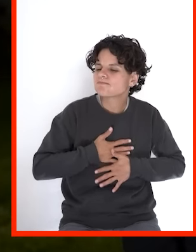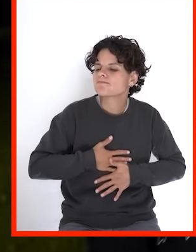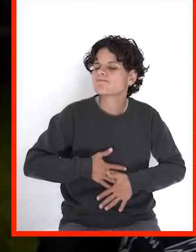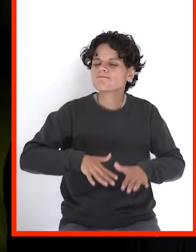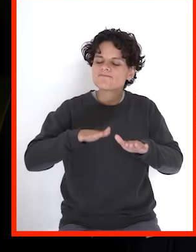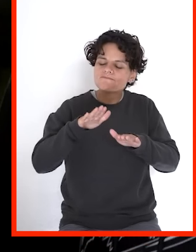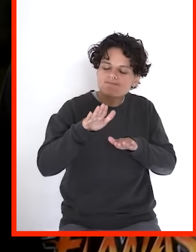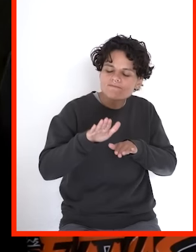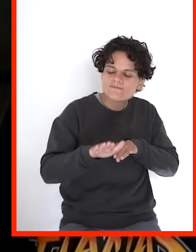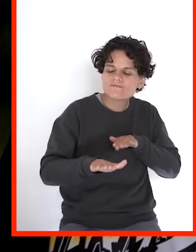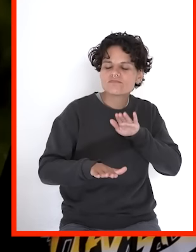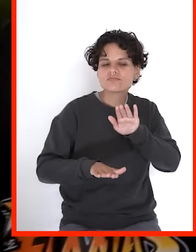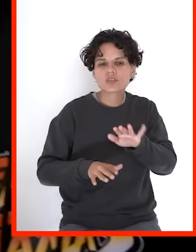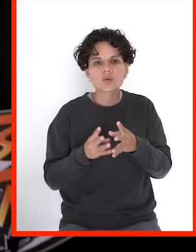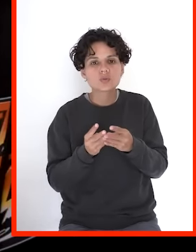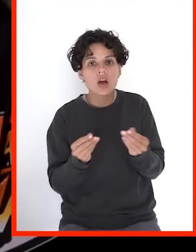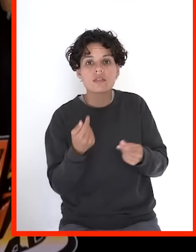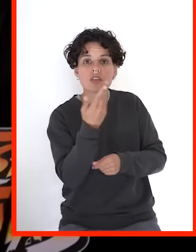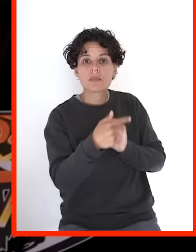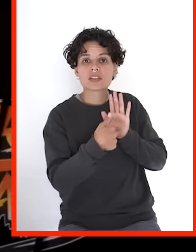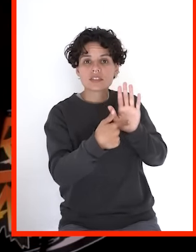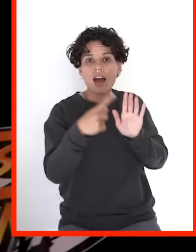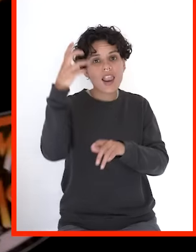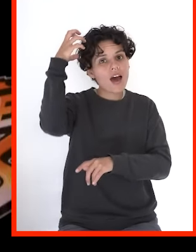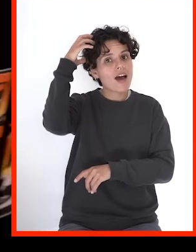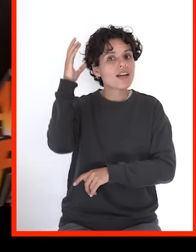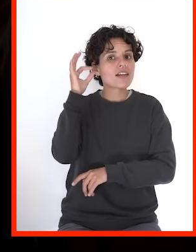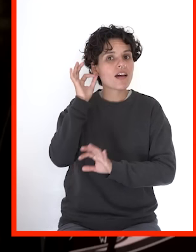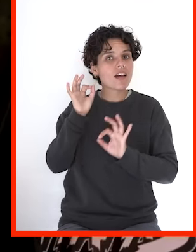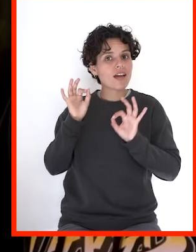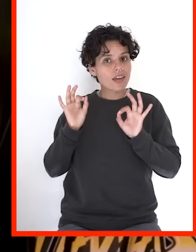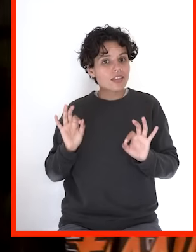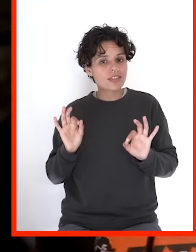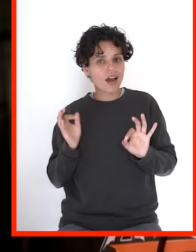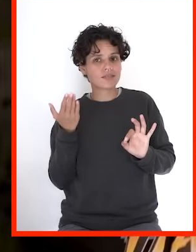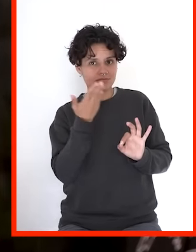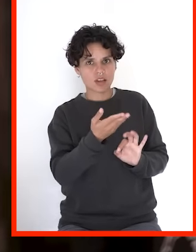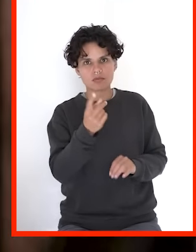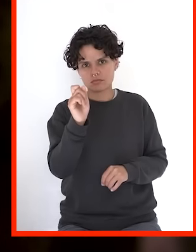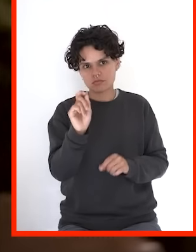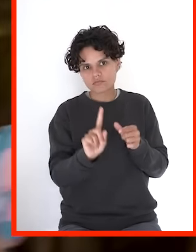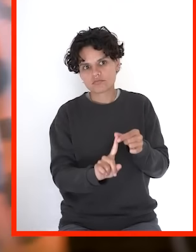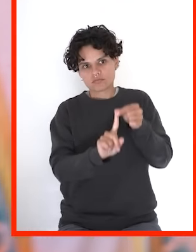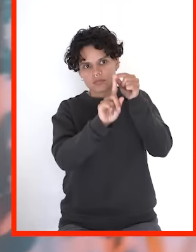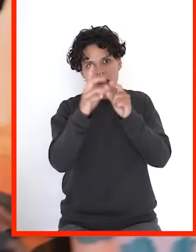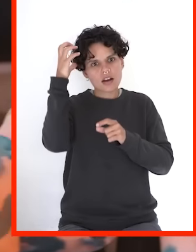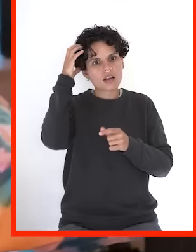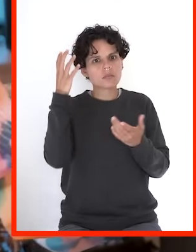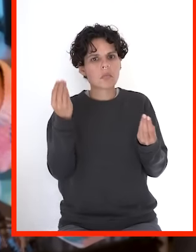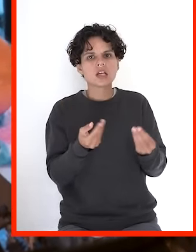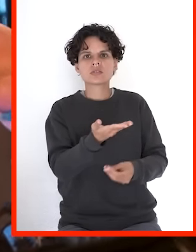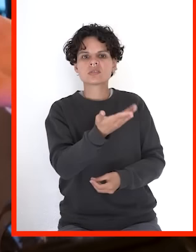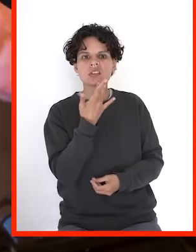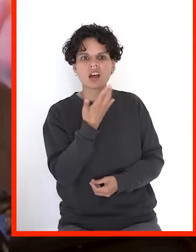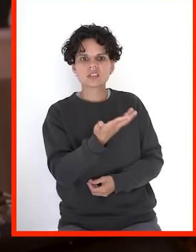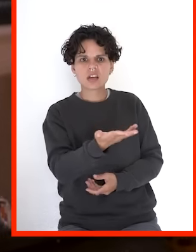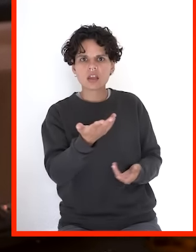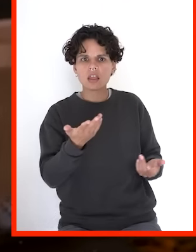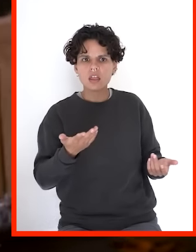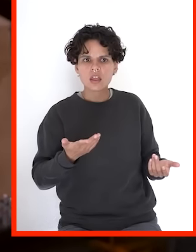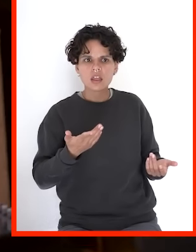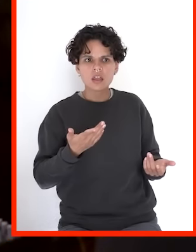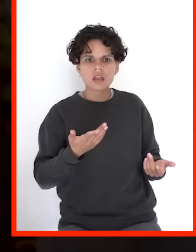quiero presentar a la reina de este programa. Tiene reina, más que... Pero ¿cómo, compadre? Pero nosotros pelando. Oye,